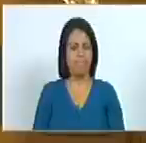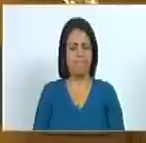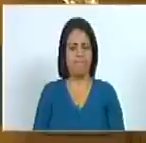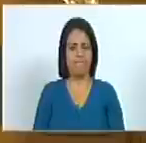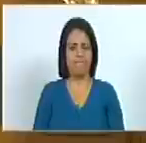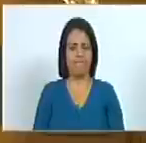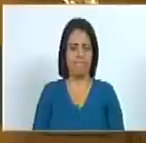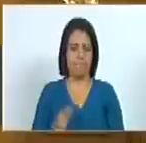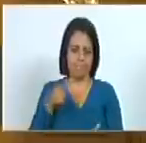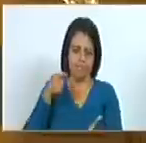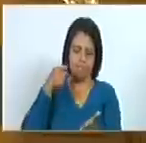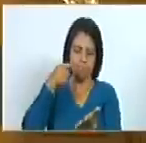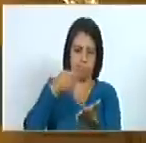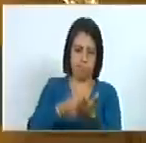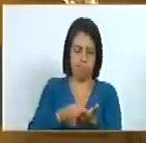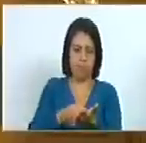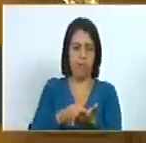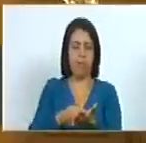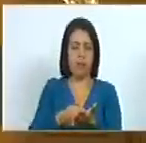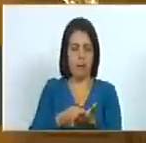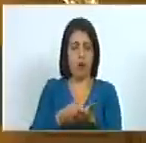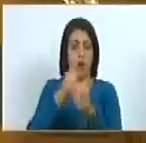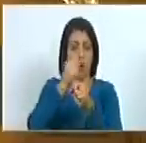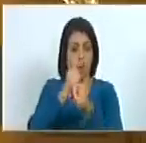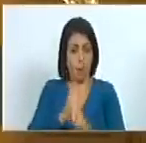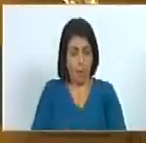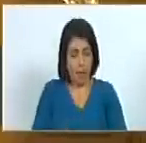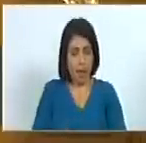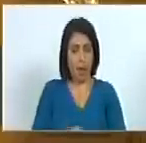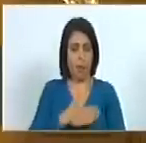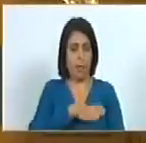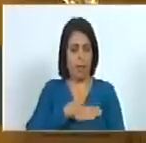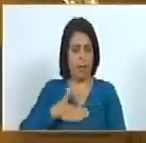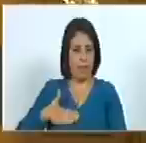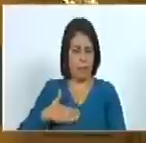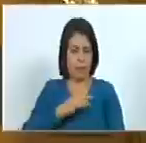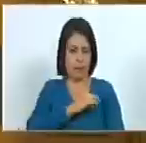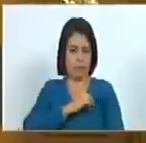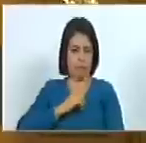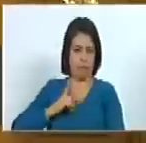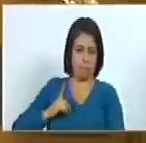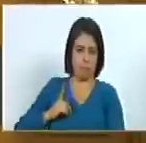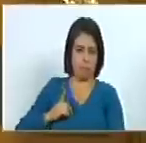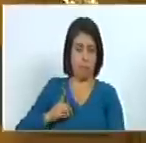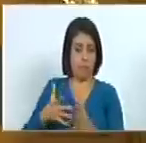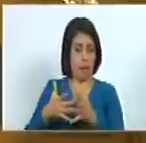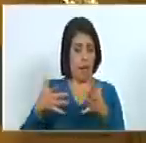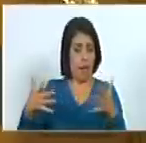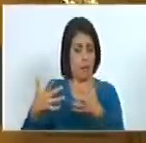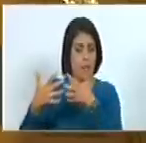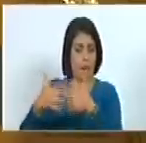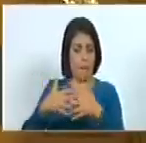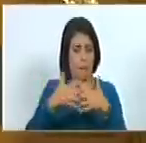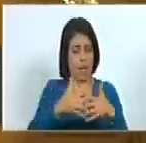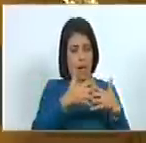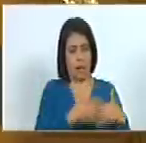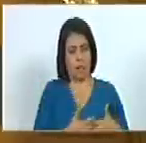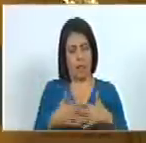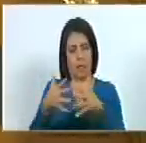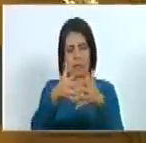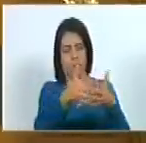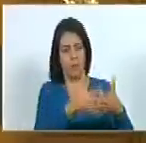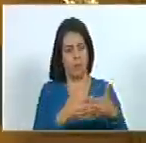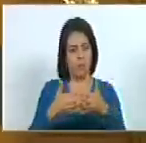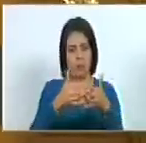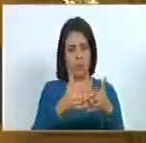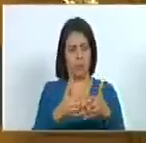compensar las aspiraciones y apetencias de las grandes compañías transnacionales